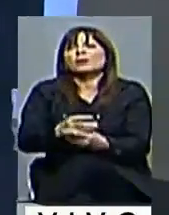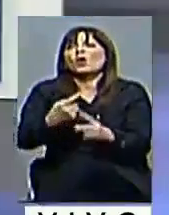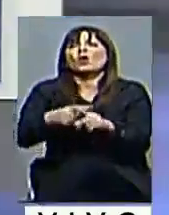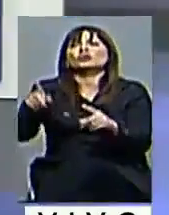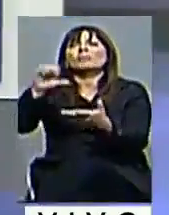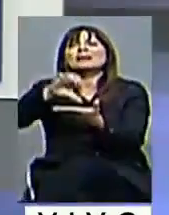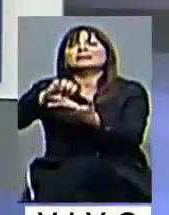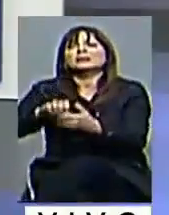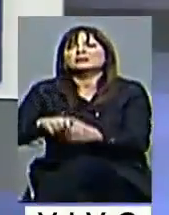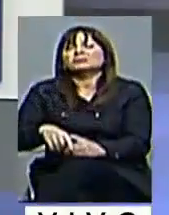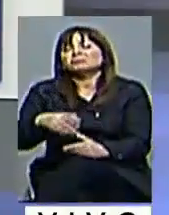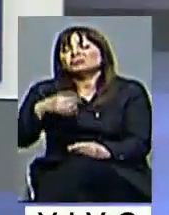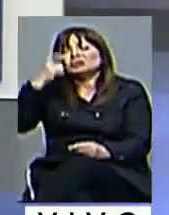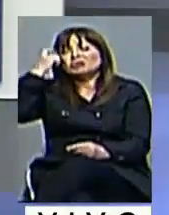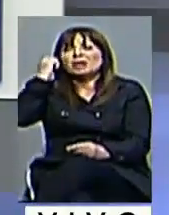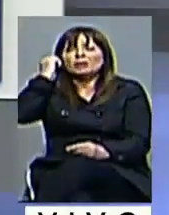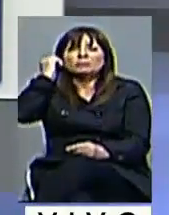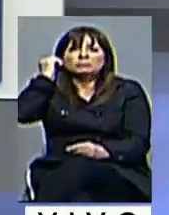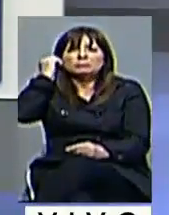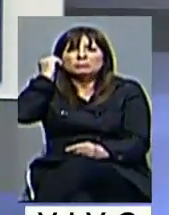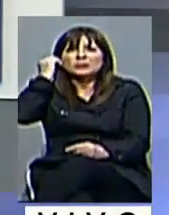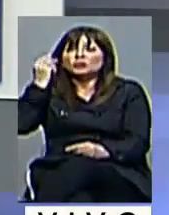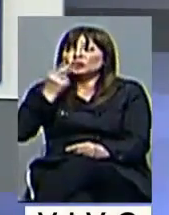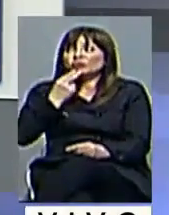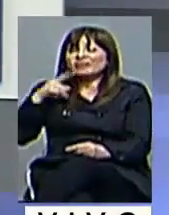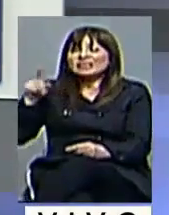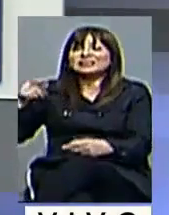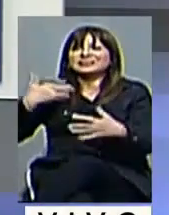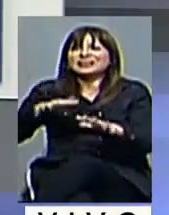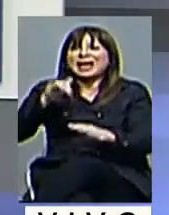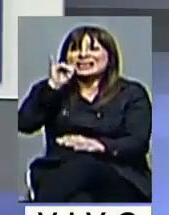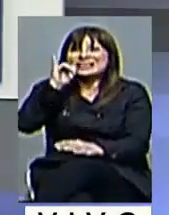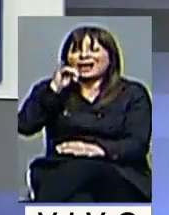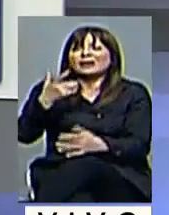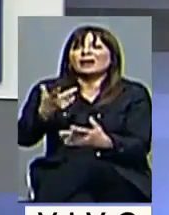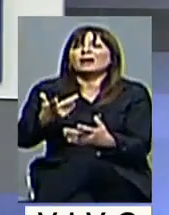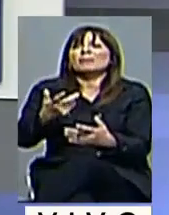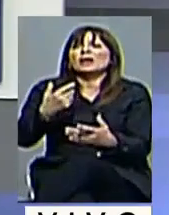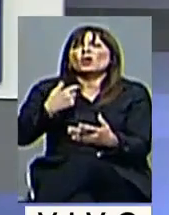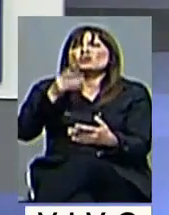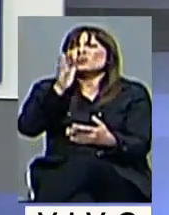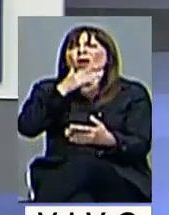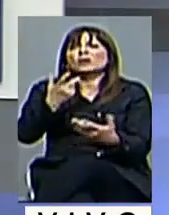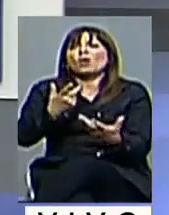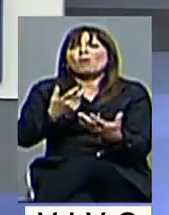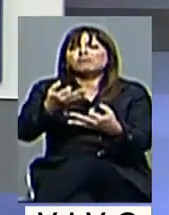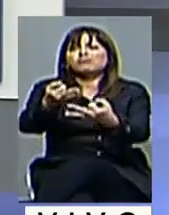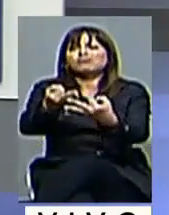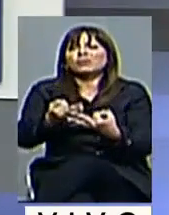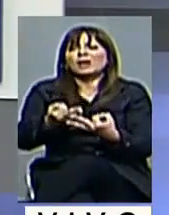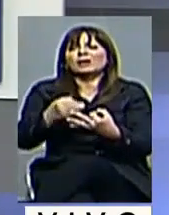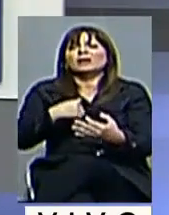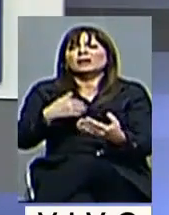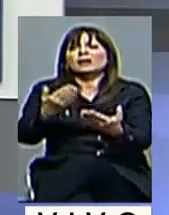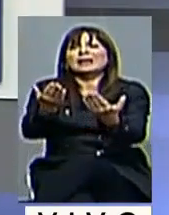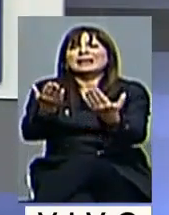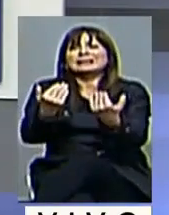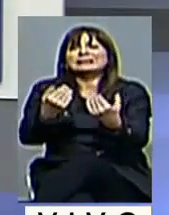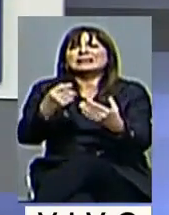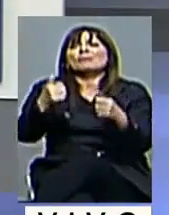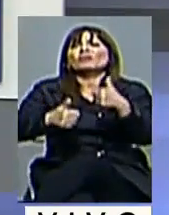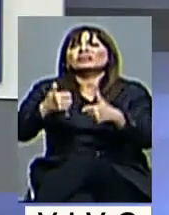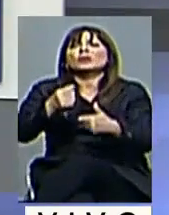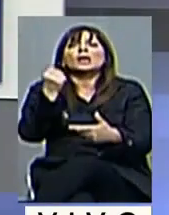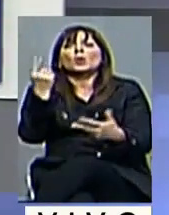No, bueno, en Italia no hay una estimación estatal o centralizada de cuántos profesionales se necesiten, pero